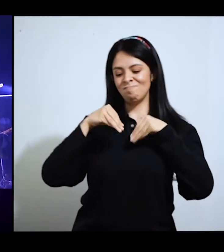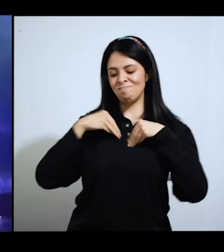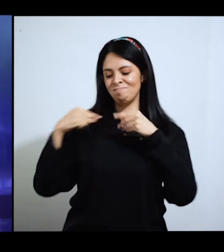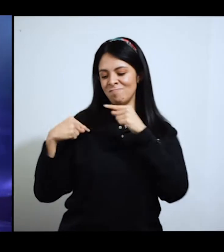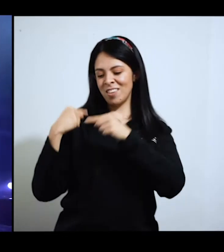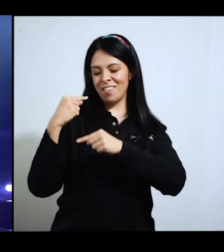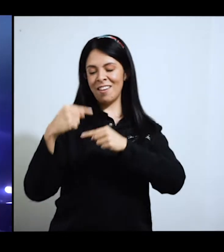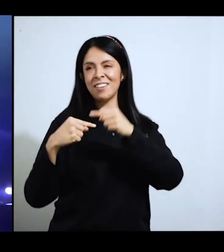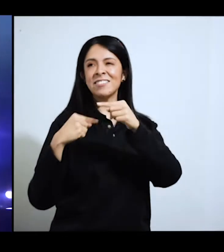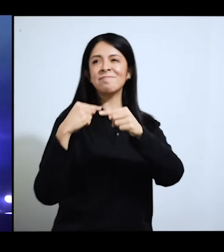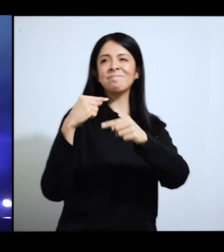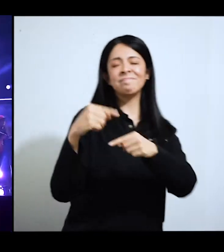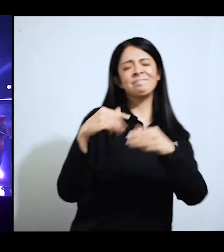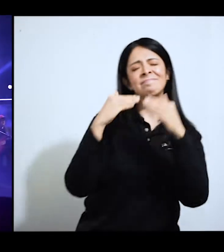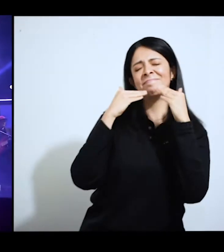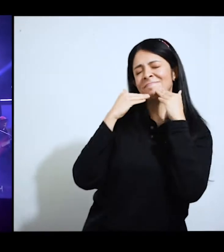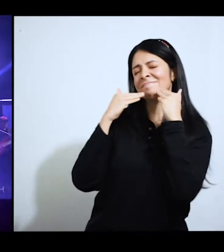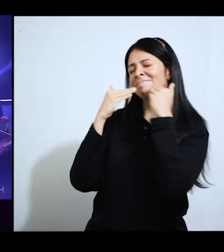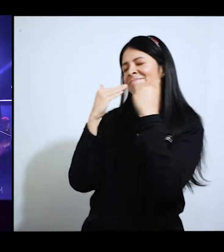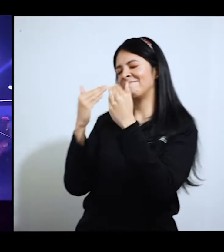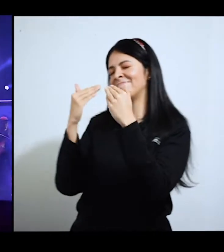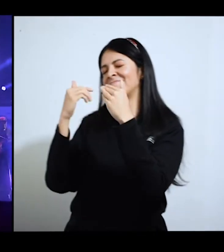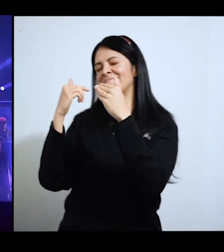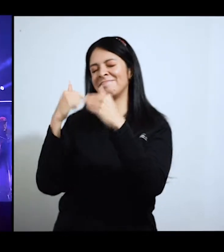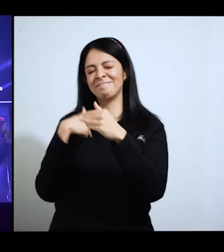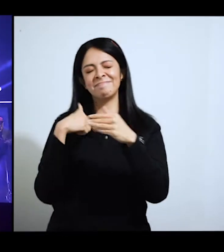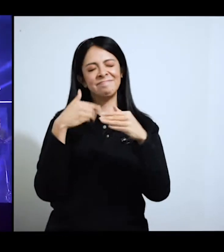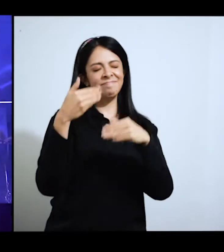soy. Heredero soy.